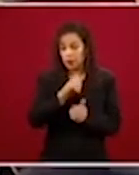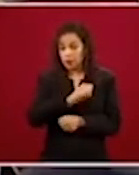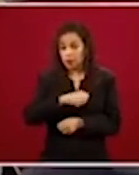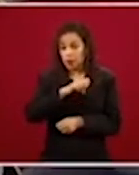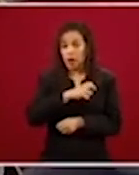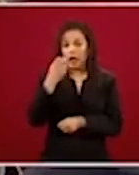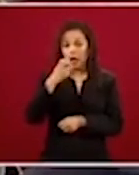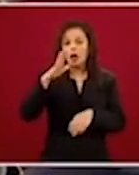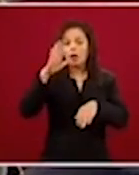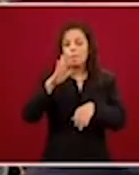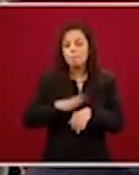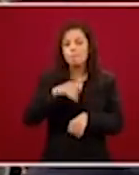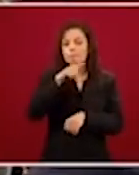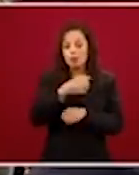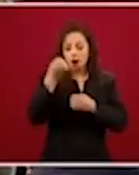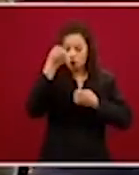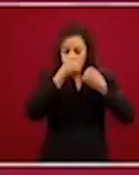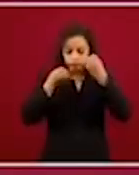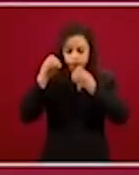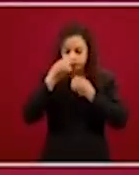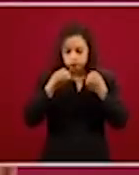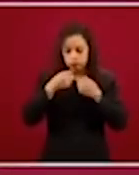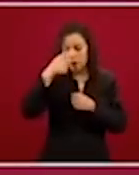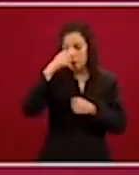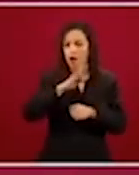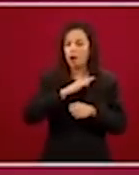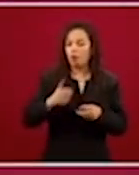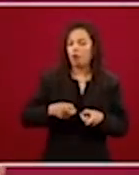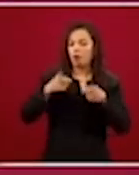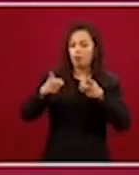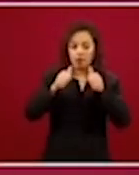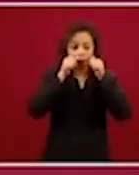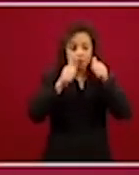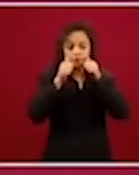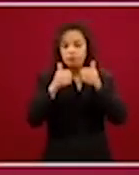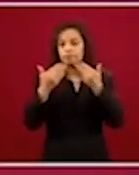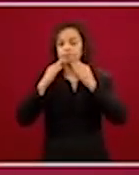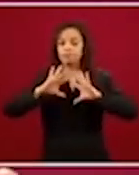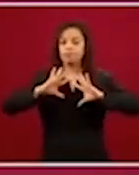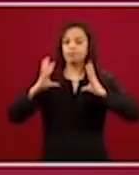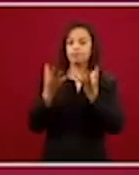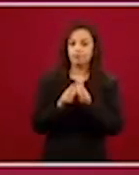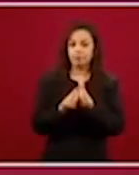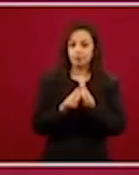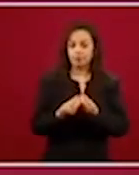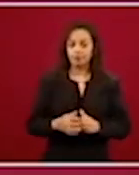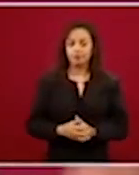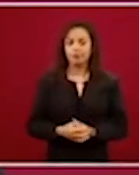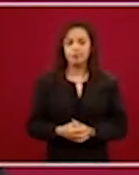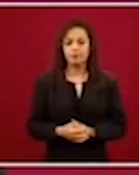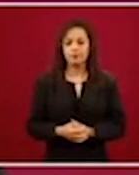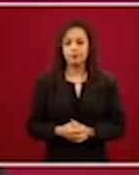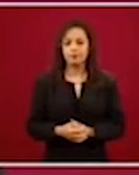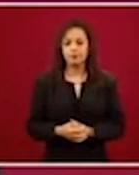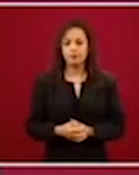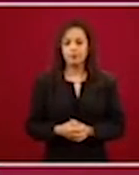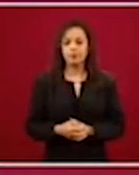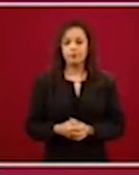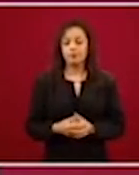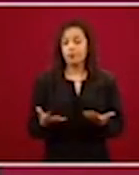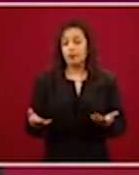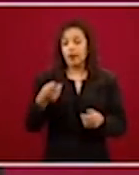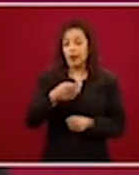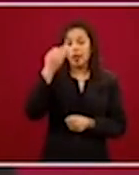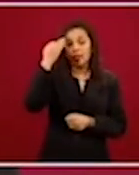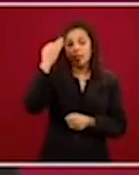detallando es integral existen distintos elementos que tienen que ver con los tiempos de servicio esto es un